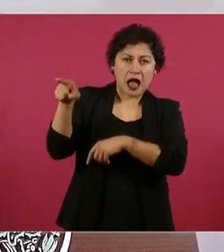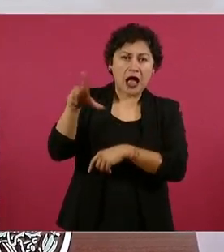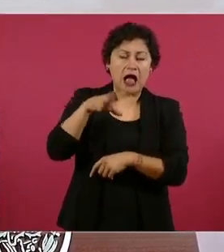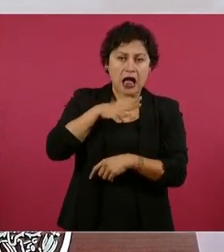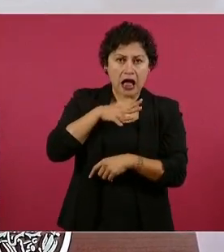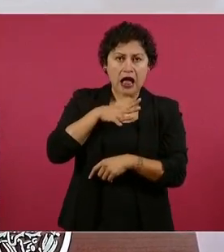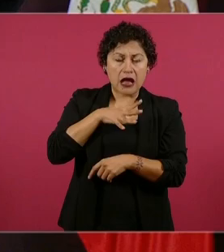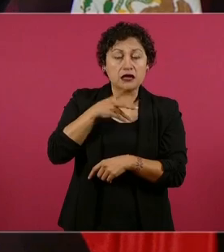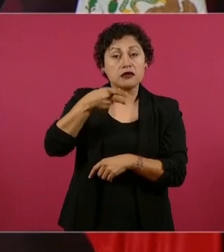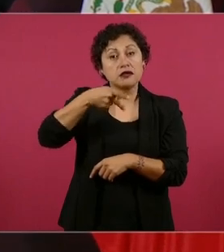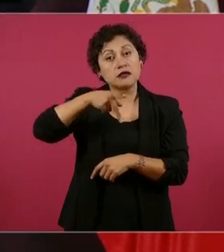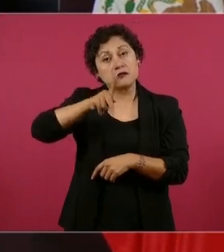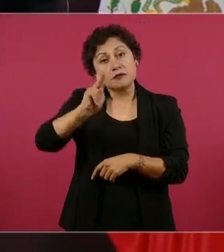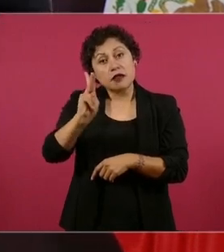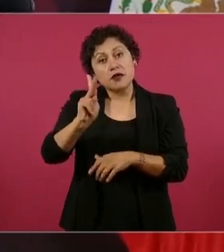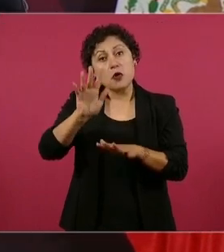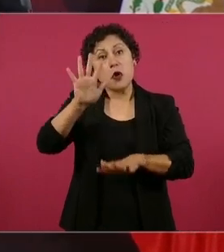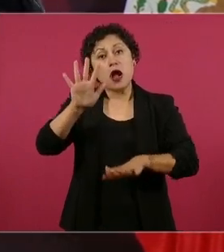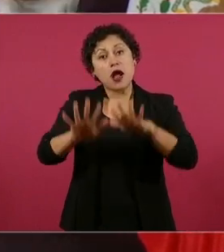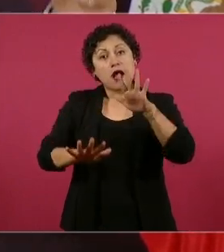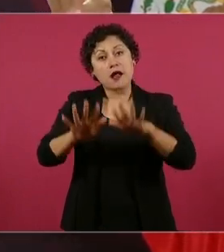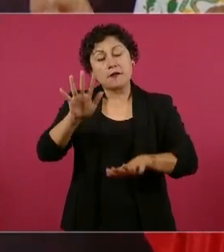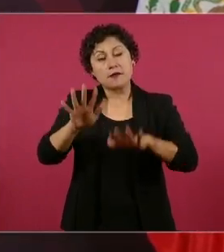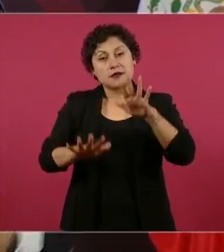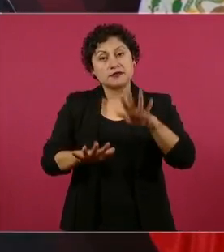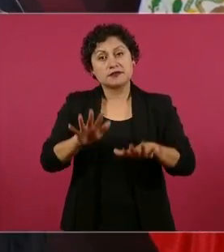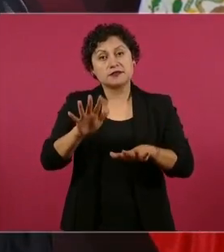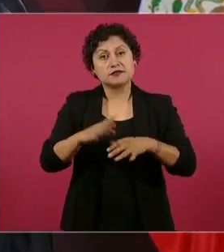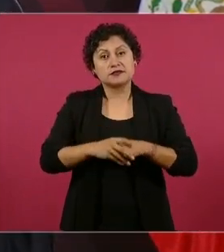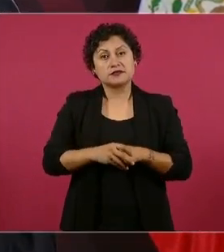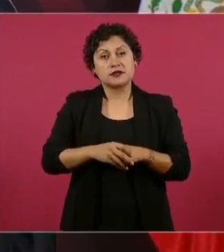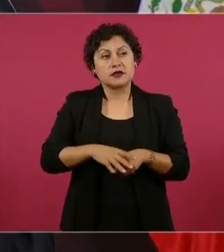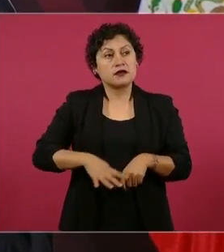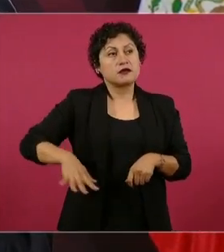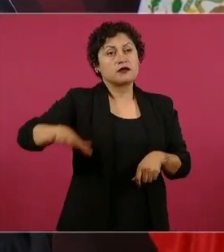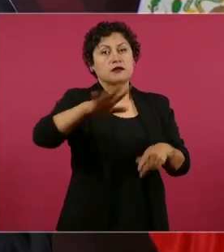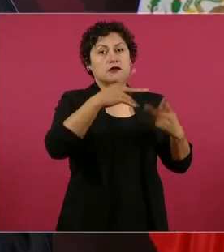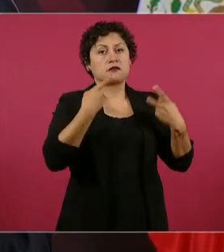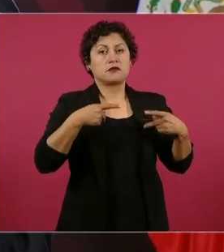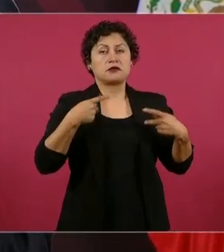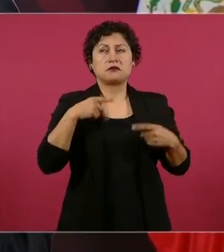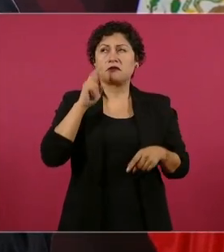completamente del dominio público.